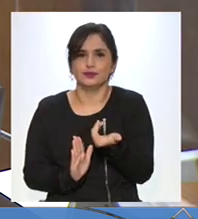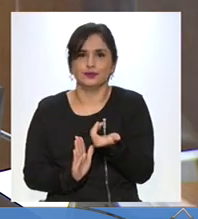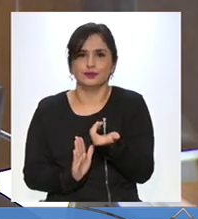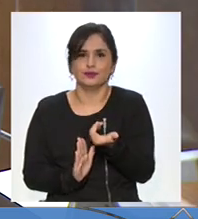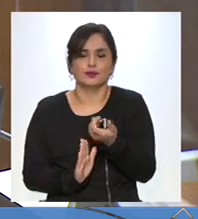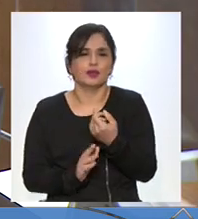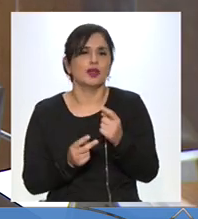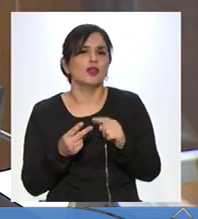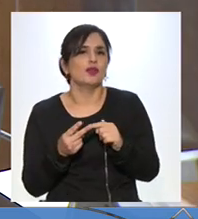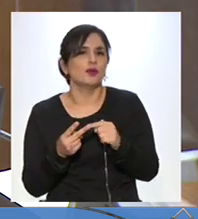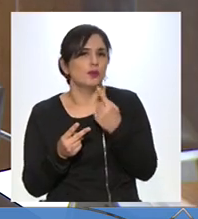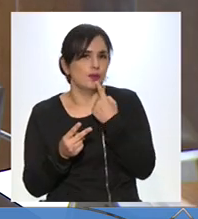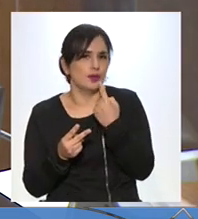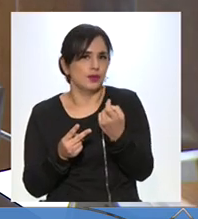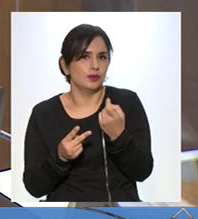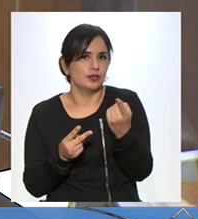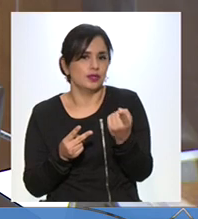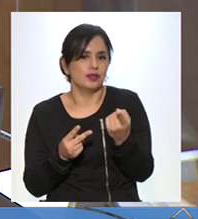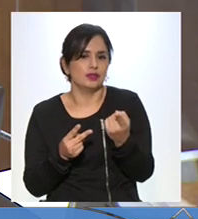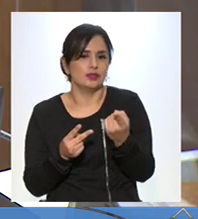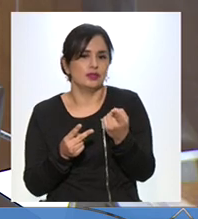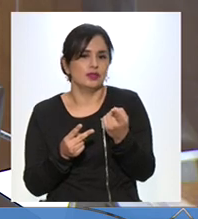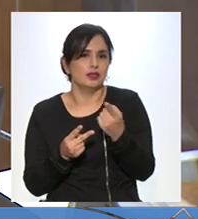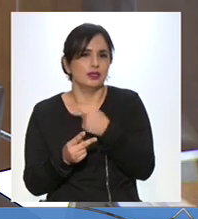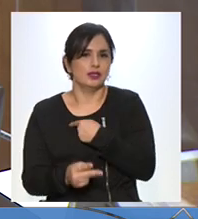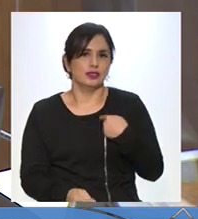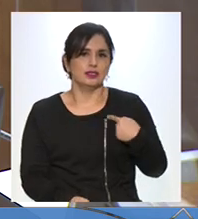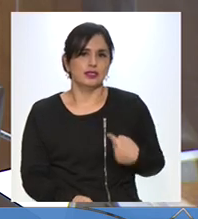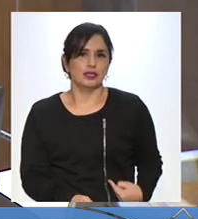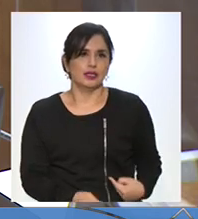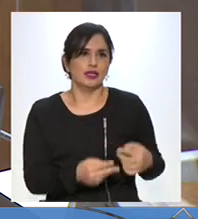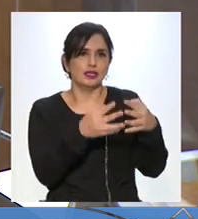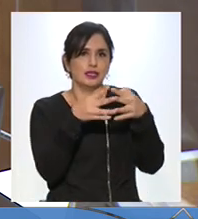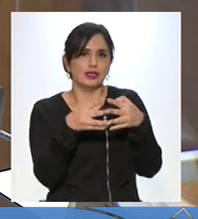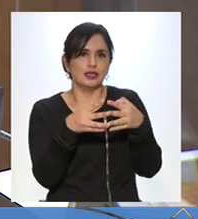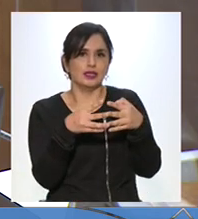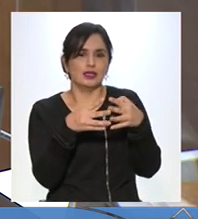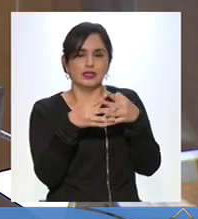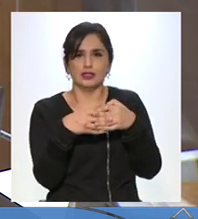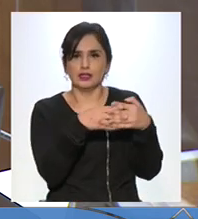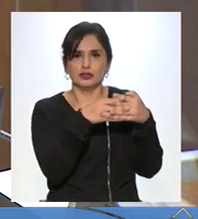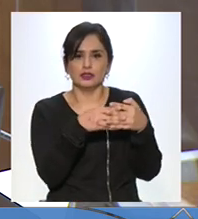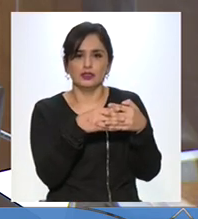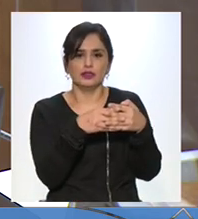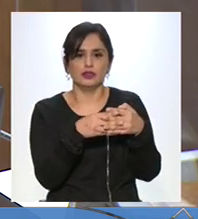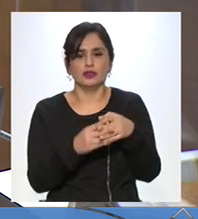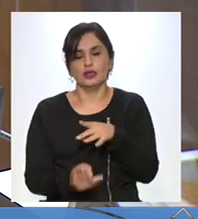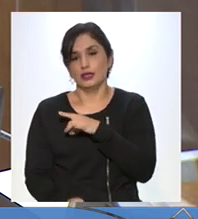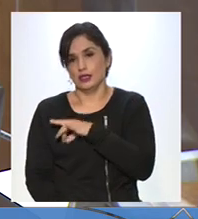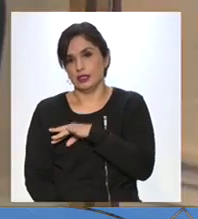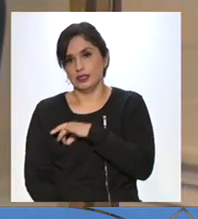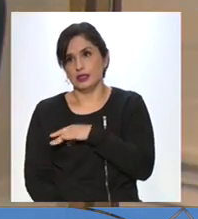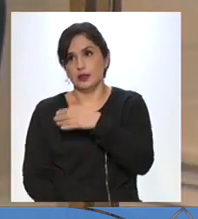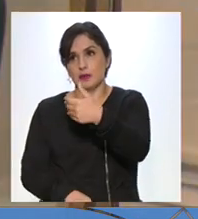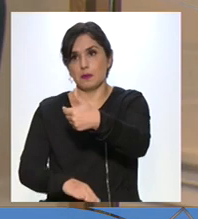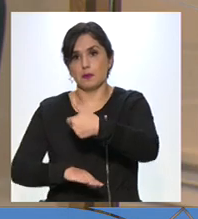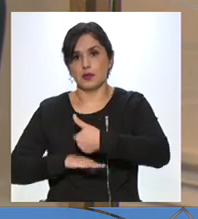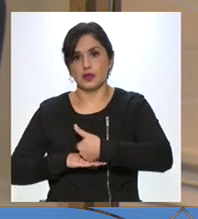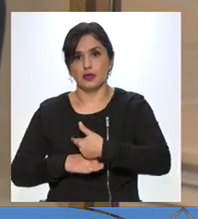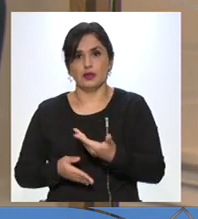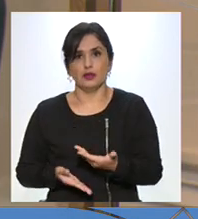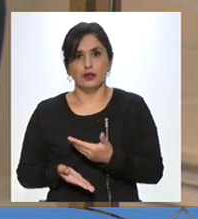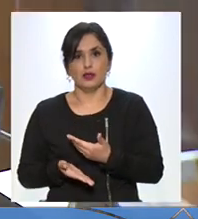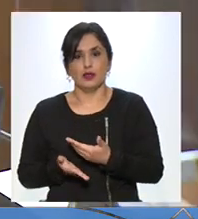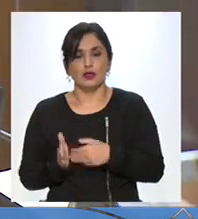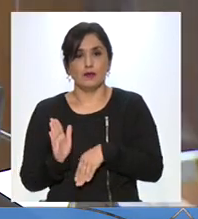segunda pregunta es, China y Estados Unidos son para Chile muy vital porque demandan nuestros productos. Esta